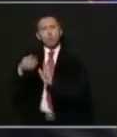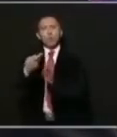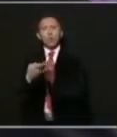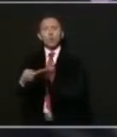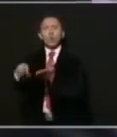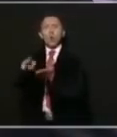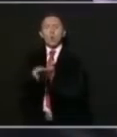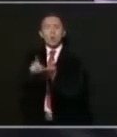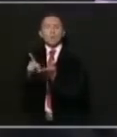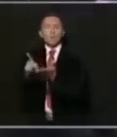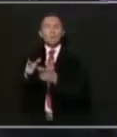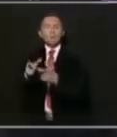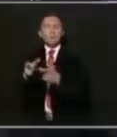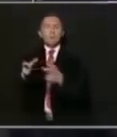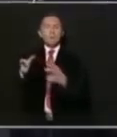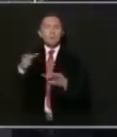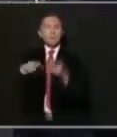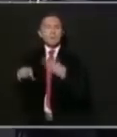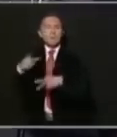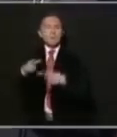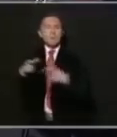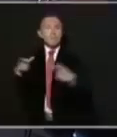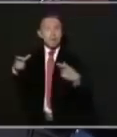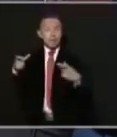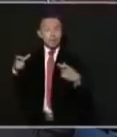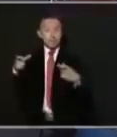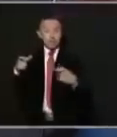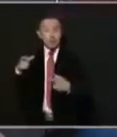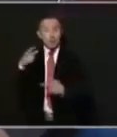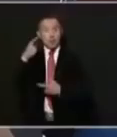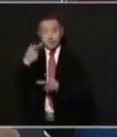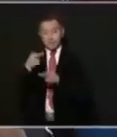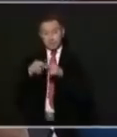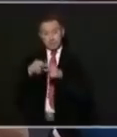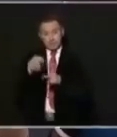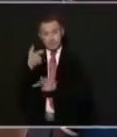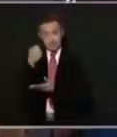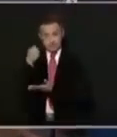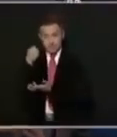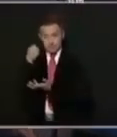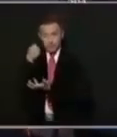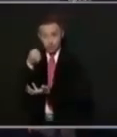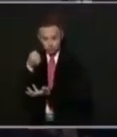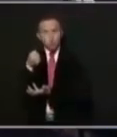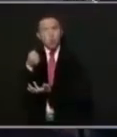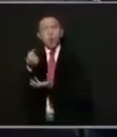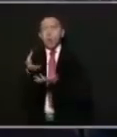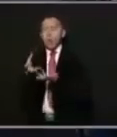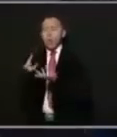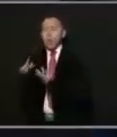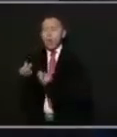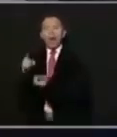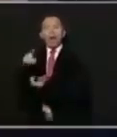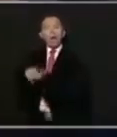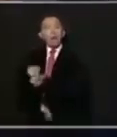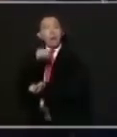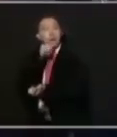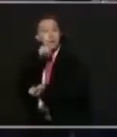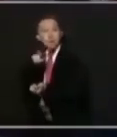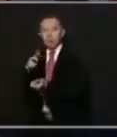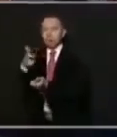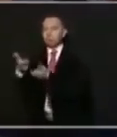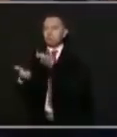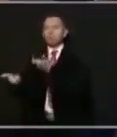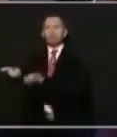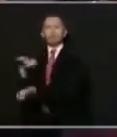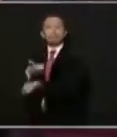multiplicador. El presupuesto quedará allí mismo. Se reactivará la